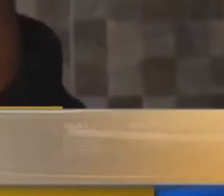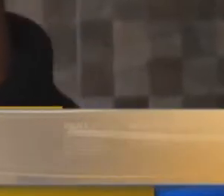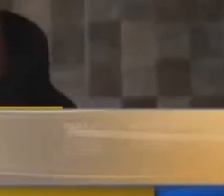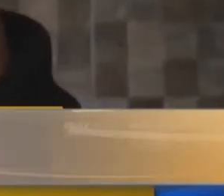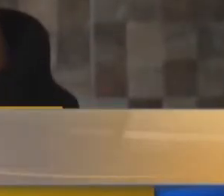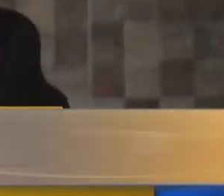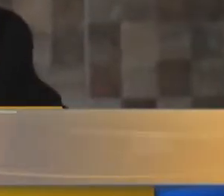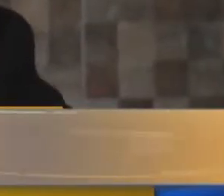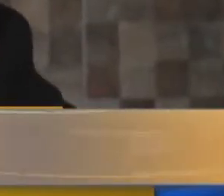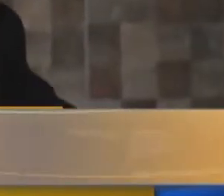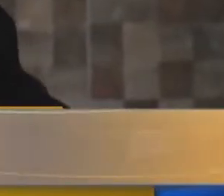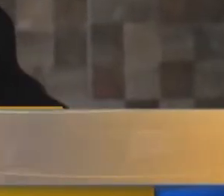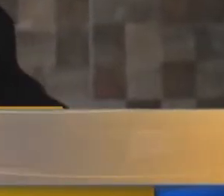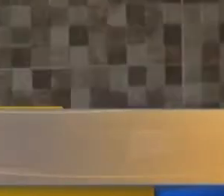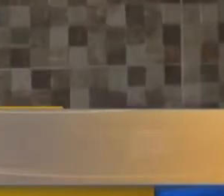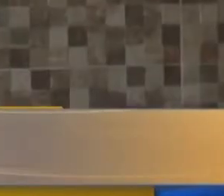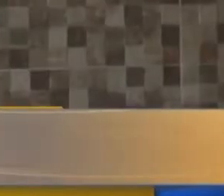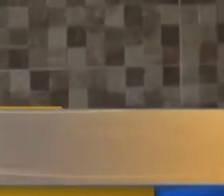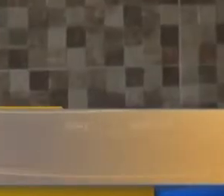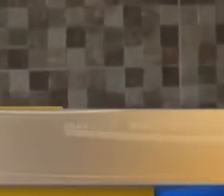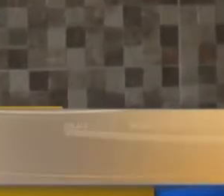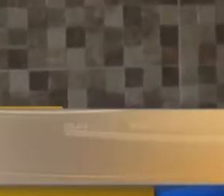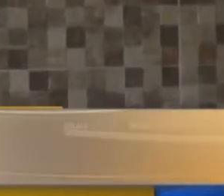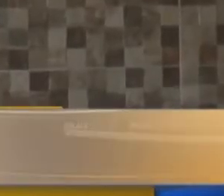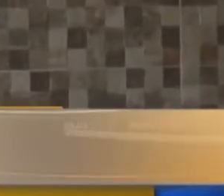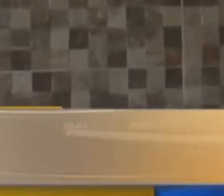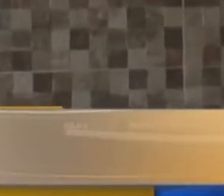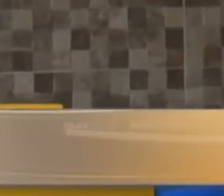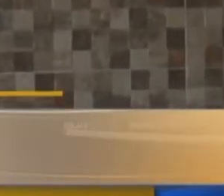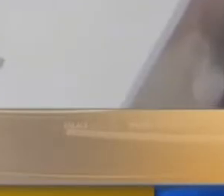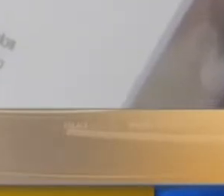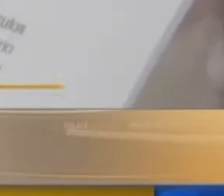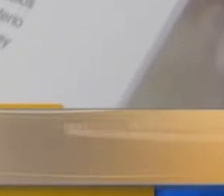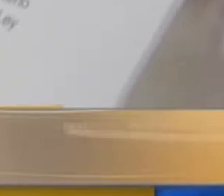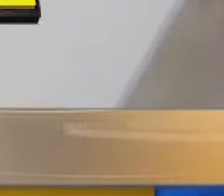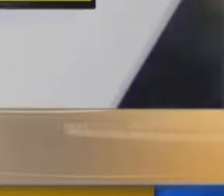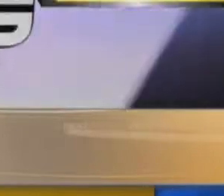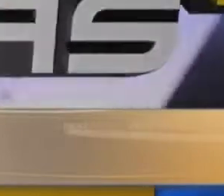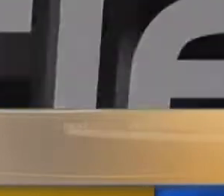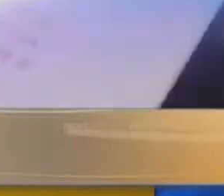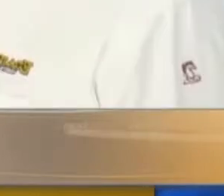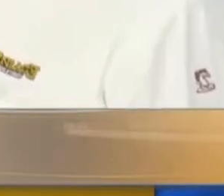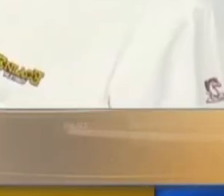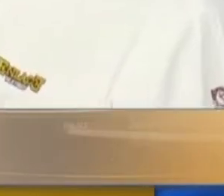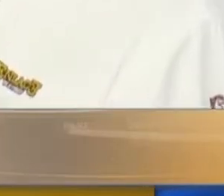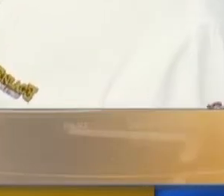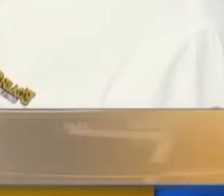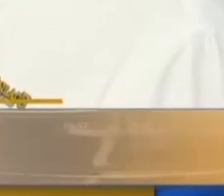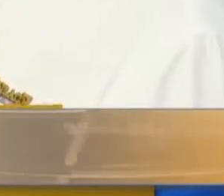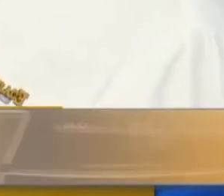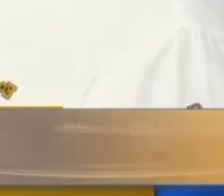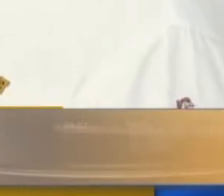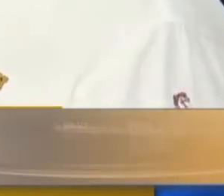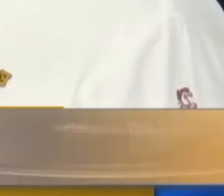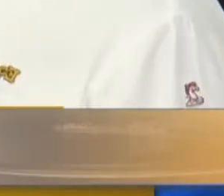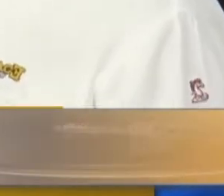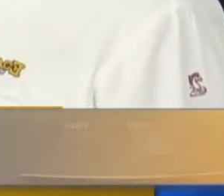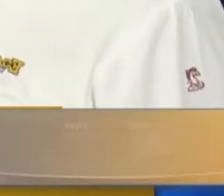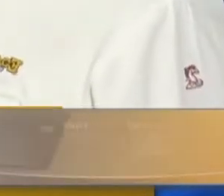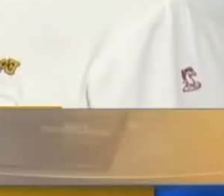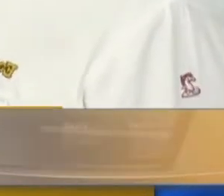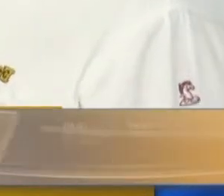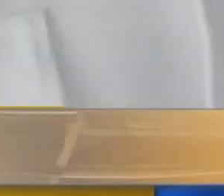Granados, asesor de Medio Ambiente del municipio, explicó para Enlace Noticias los alcances del nuevo decreto de emergencia sanitaria. Armada Nacional anunció la apertura de